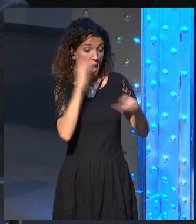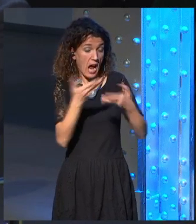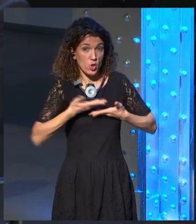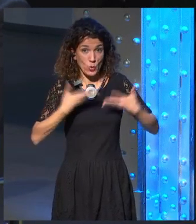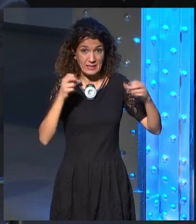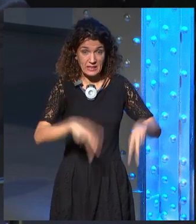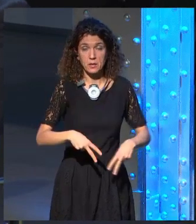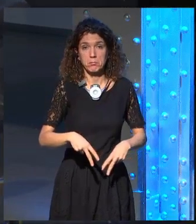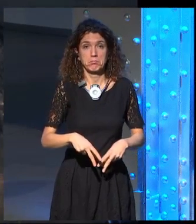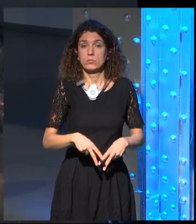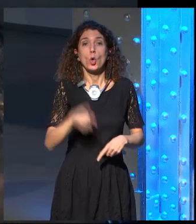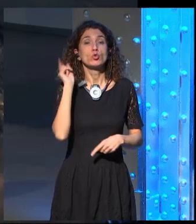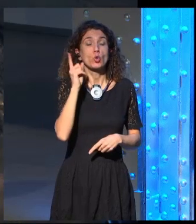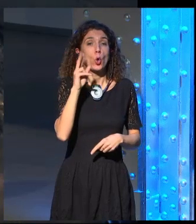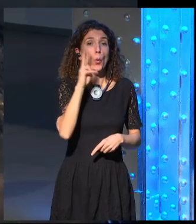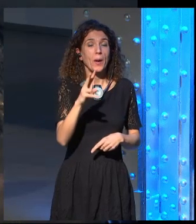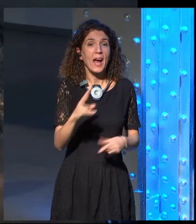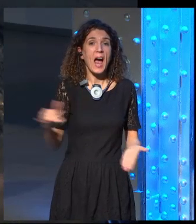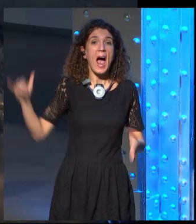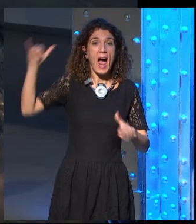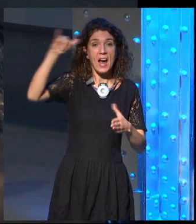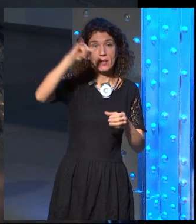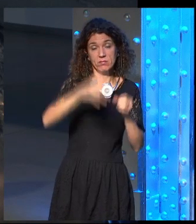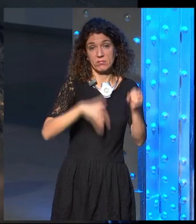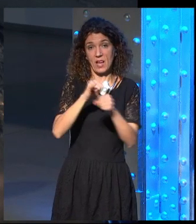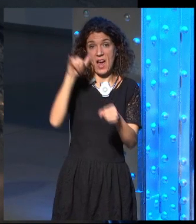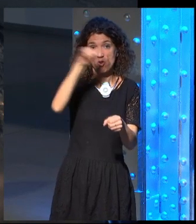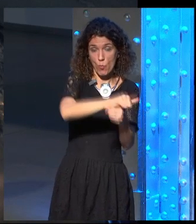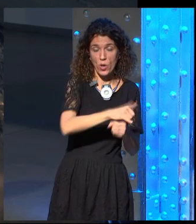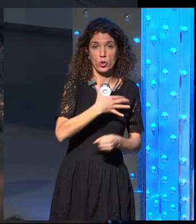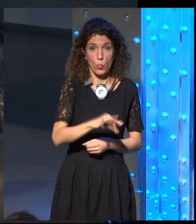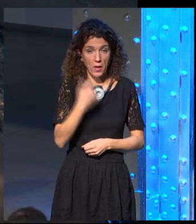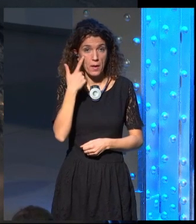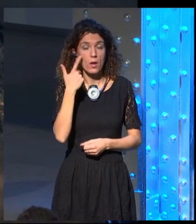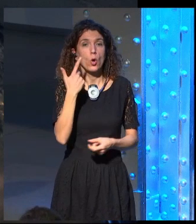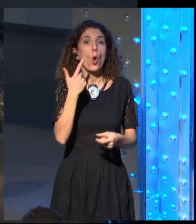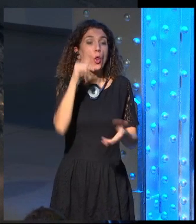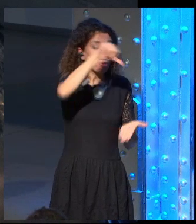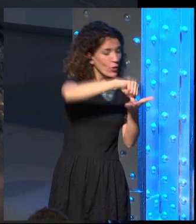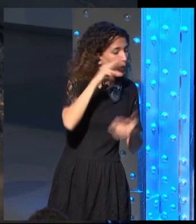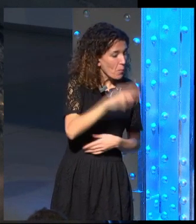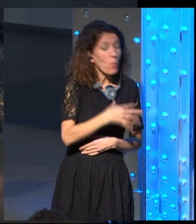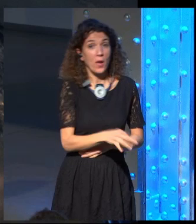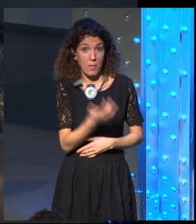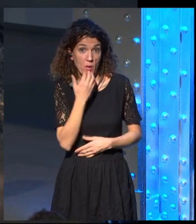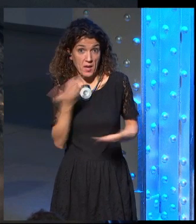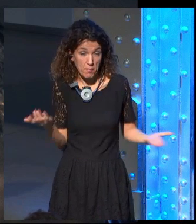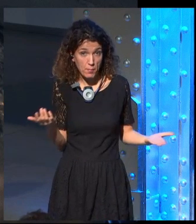espacial, básicamente son aeropuertos. Bueno, se puede ver una ciudad, por ejemplo,